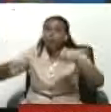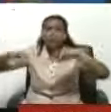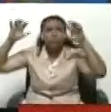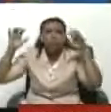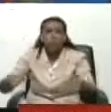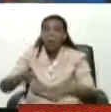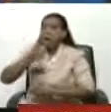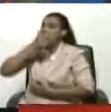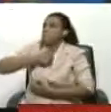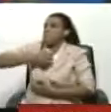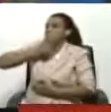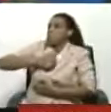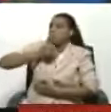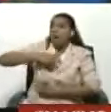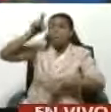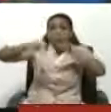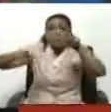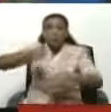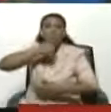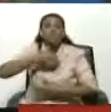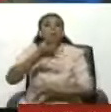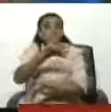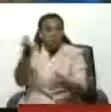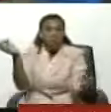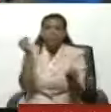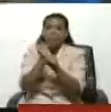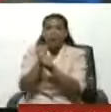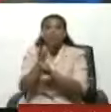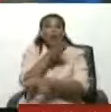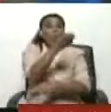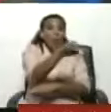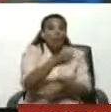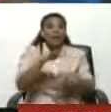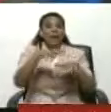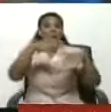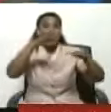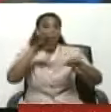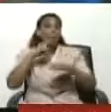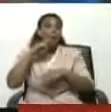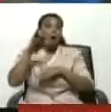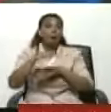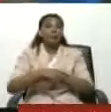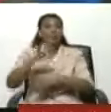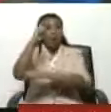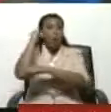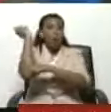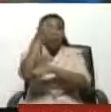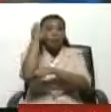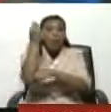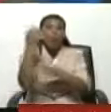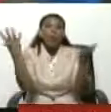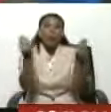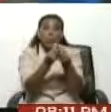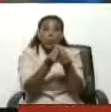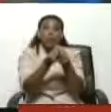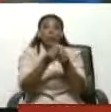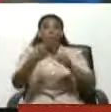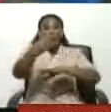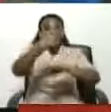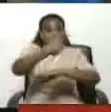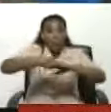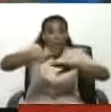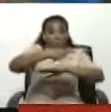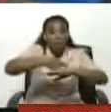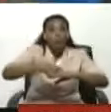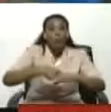gente se aguantó allí. Y bueno, todo salió excelente. También estuvimos en el estado Guárico, presidente, con nuestro gobernador José Vázquez.